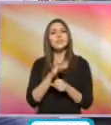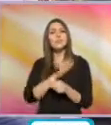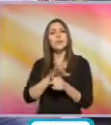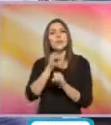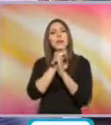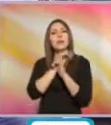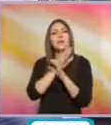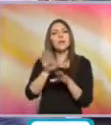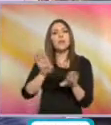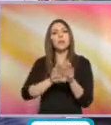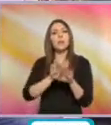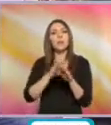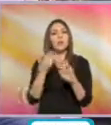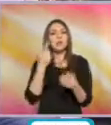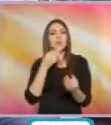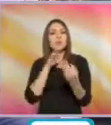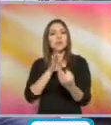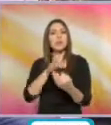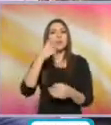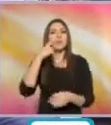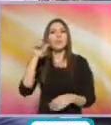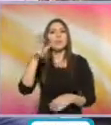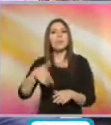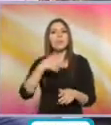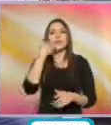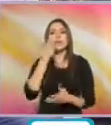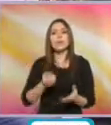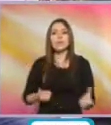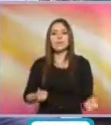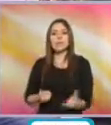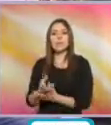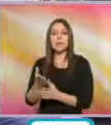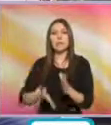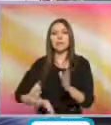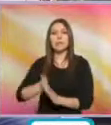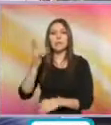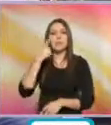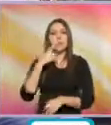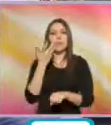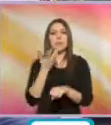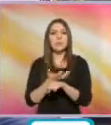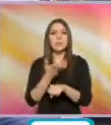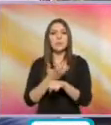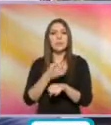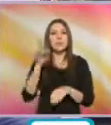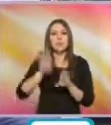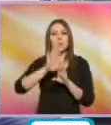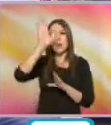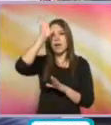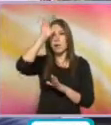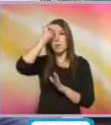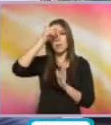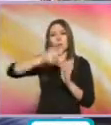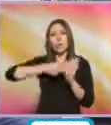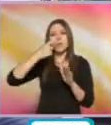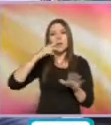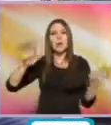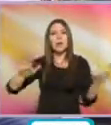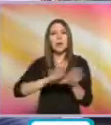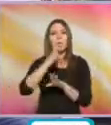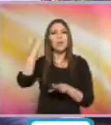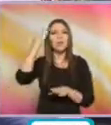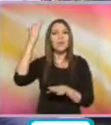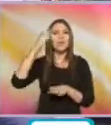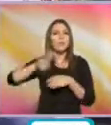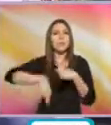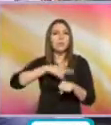un poco con respecto a la salida de Estados Unidos, ¿no? En relación al tratado para lo del cambio climático? Sí, al Tratado de